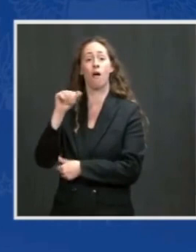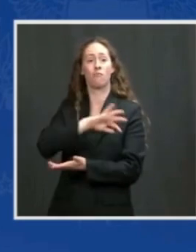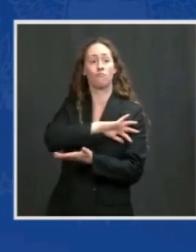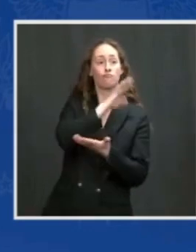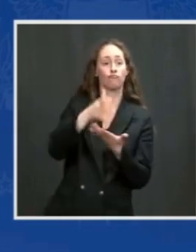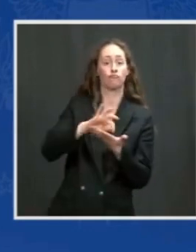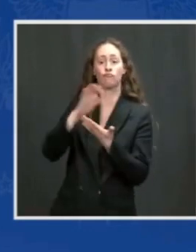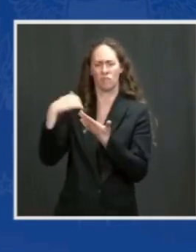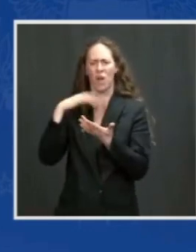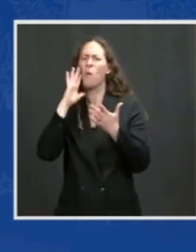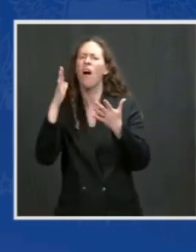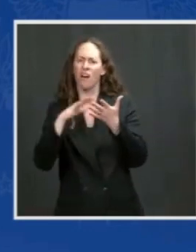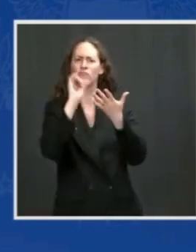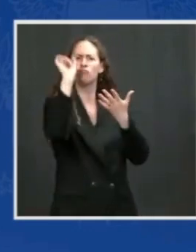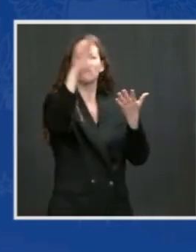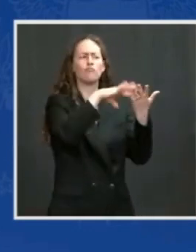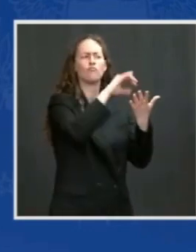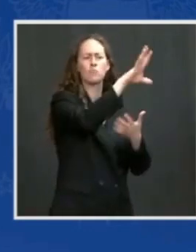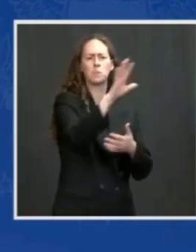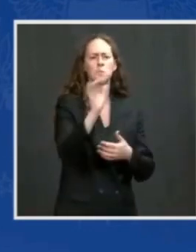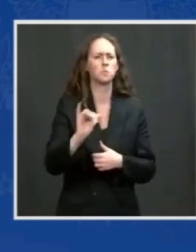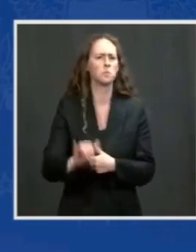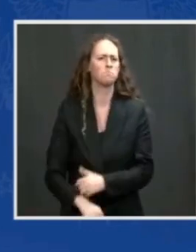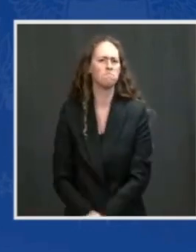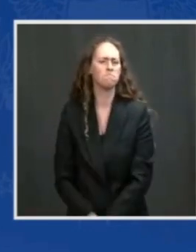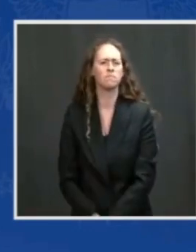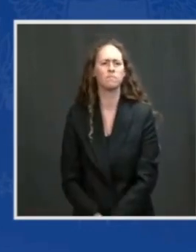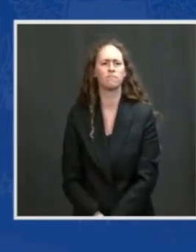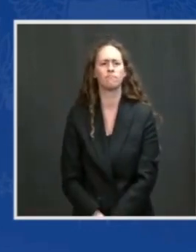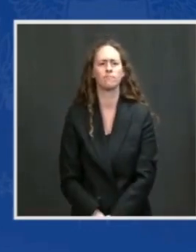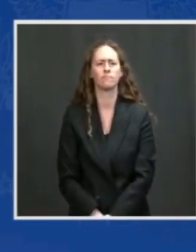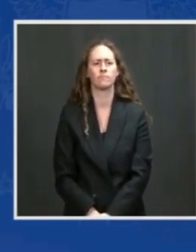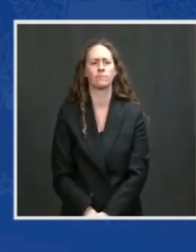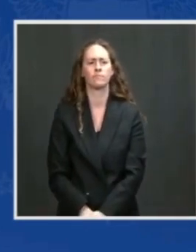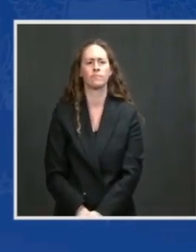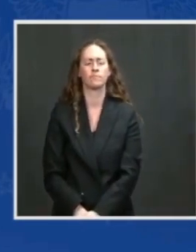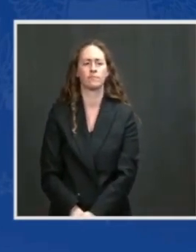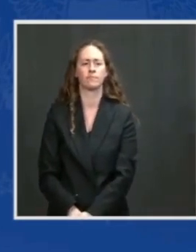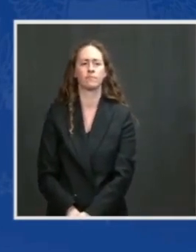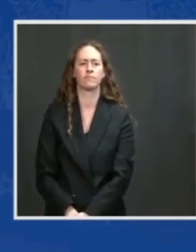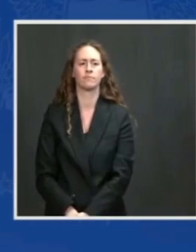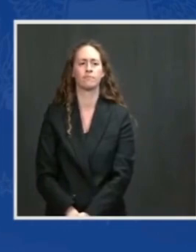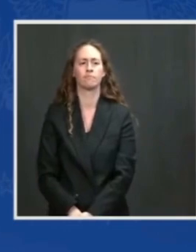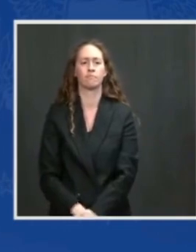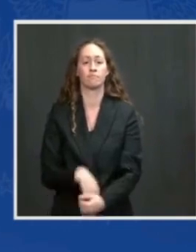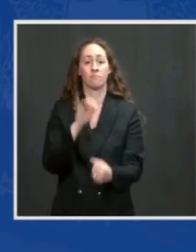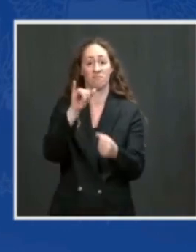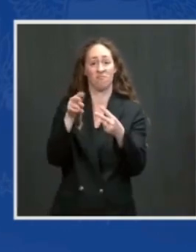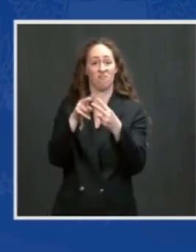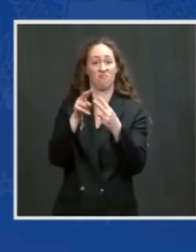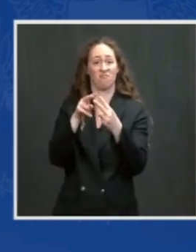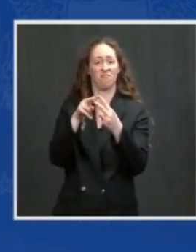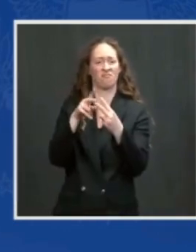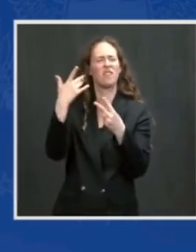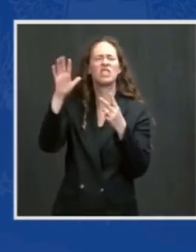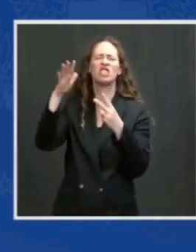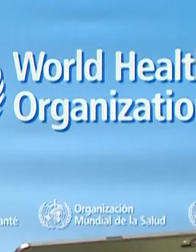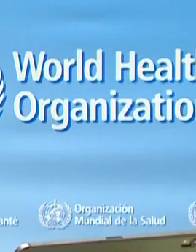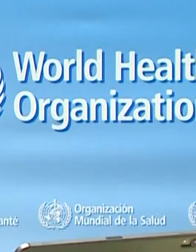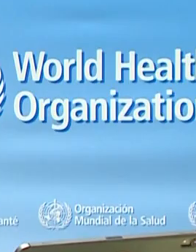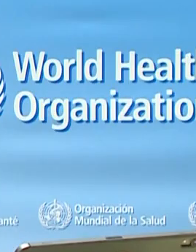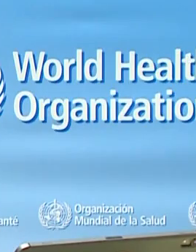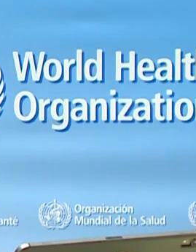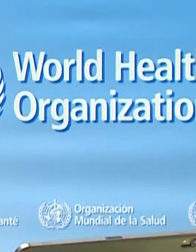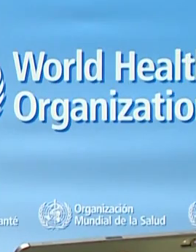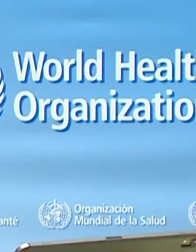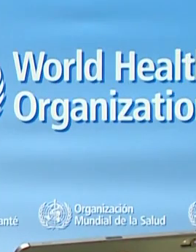para ser puestas en brazos de ciudadanos estadounidenses el anuncio se conoció días después de que la organización mundial de la salud